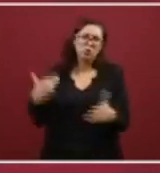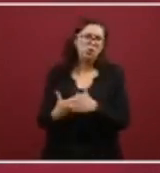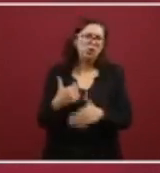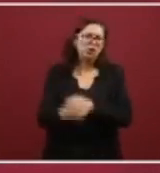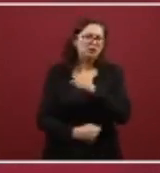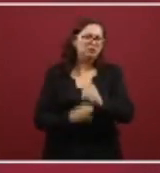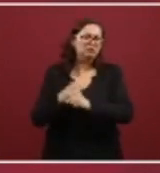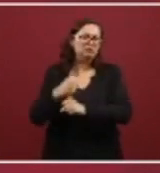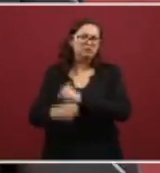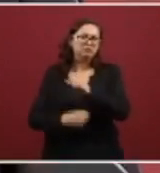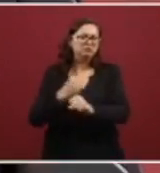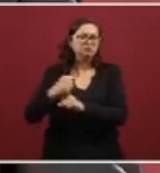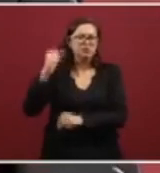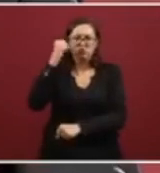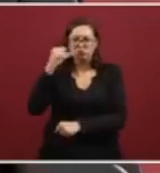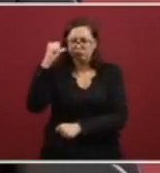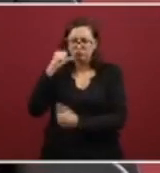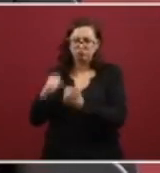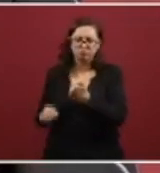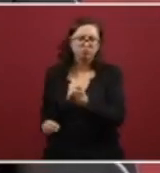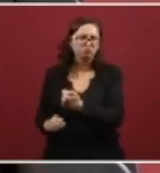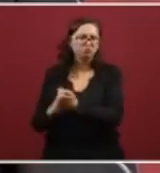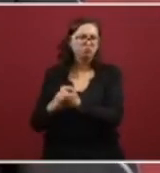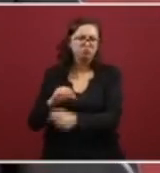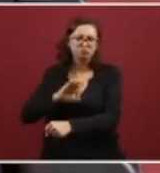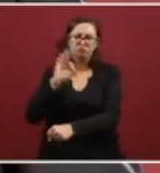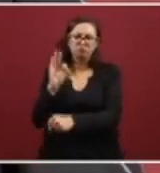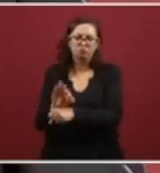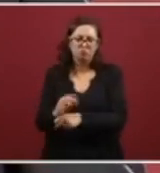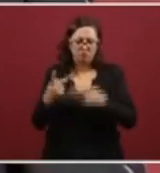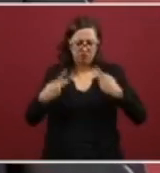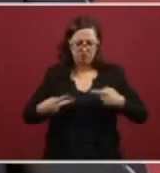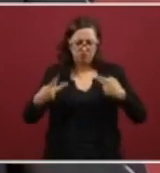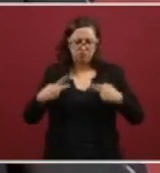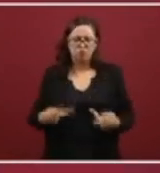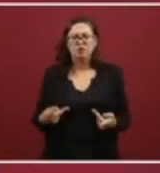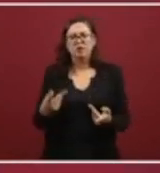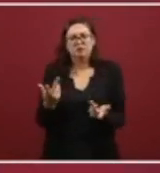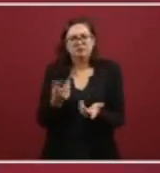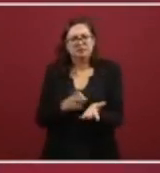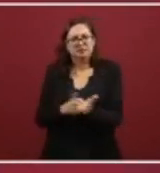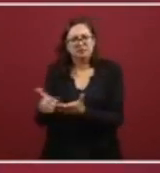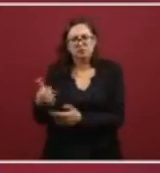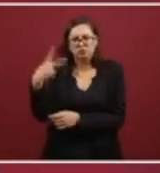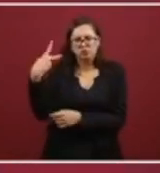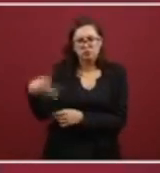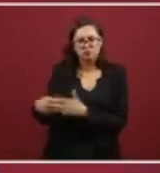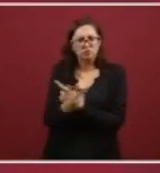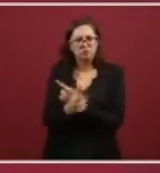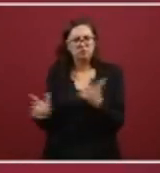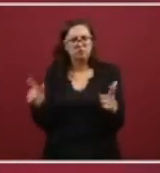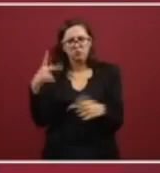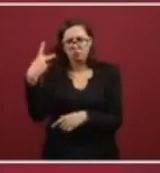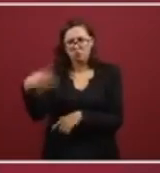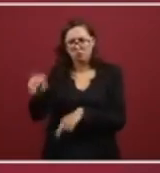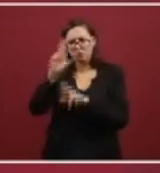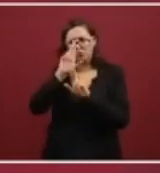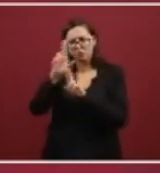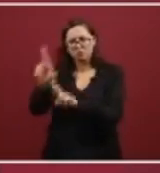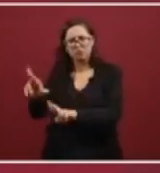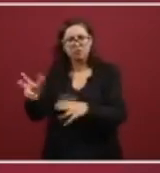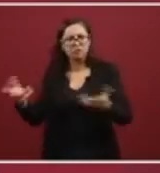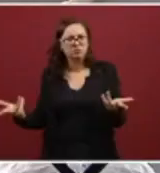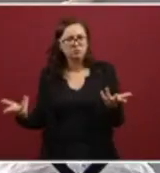una vigorosa cultura en favor de los derechos de las personas, los derechos y las libertades de las personas. Si no creyéramos en eso, no estaríamos